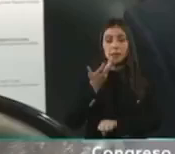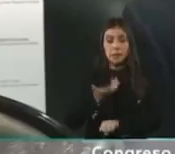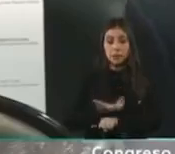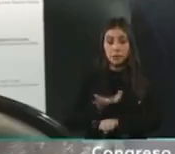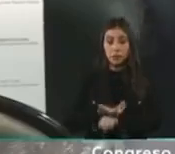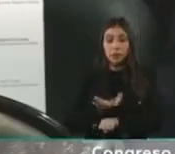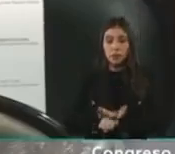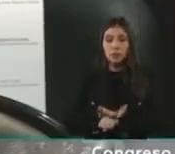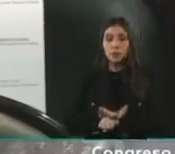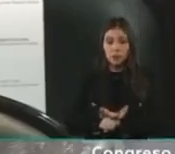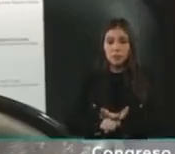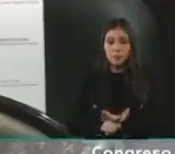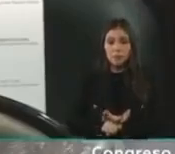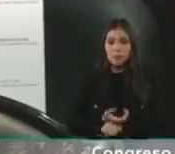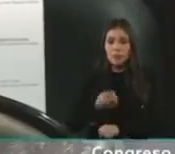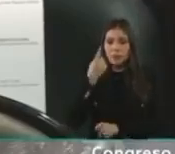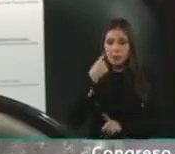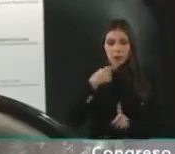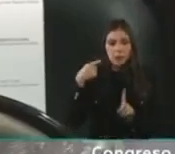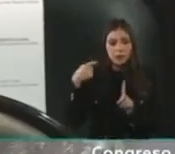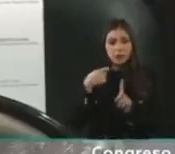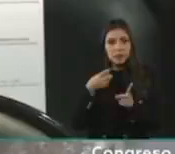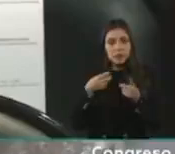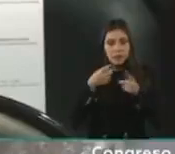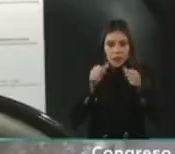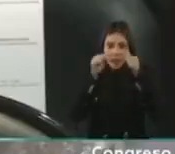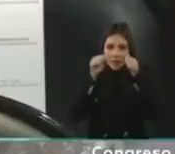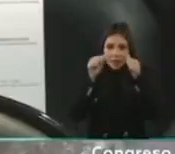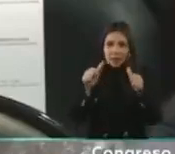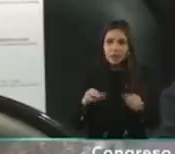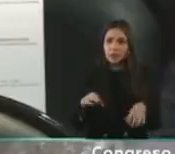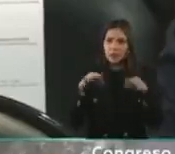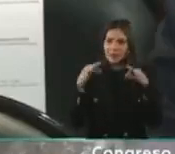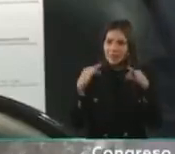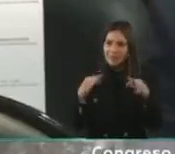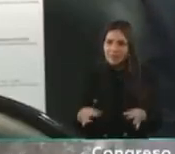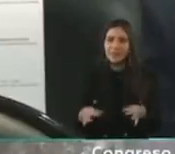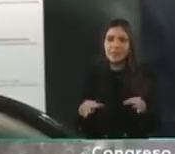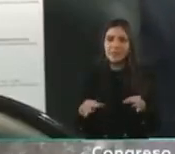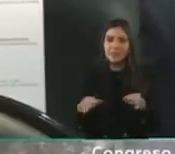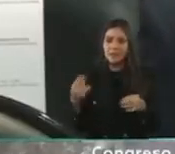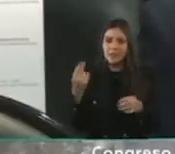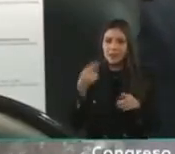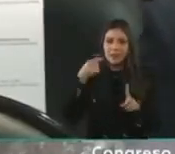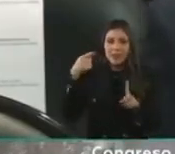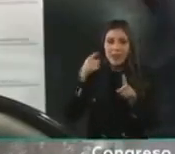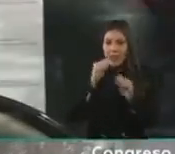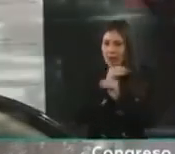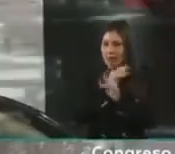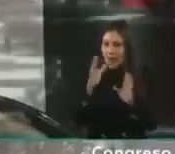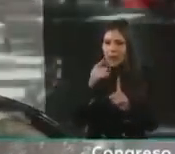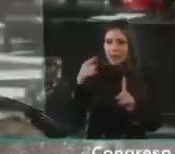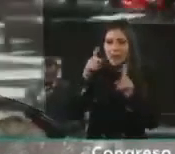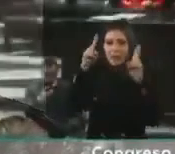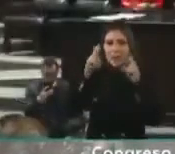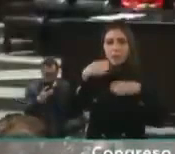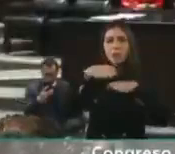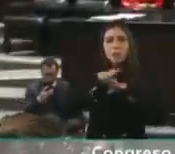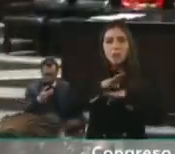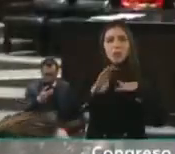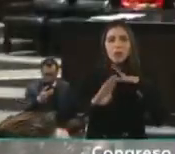América, enfocados en la atención clara, la migración, en esa agenda binacional y